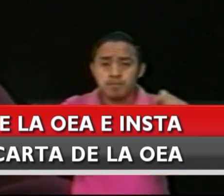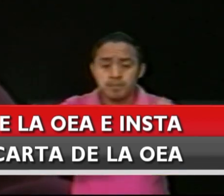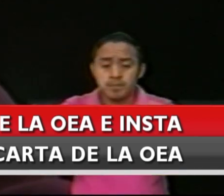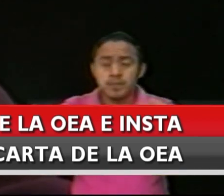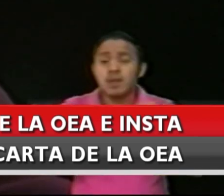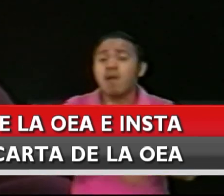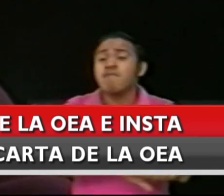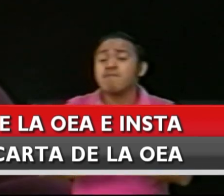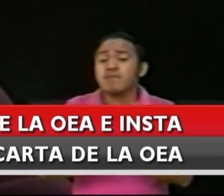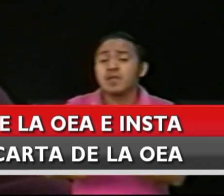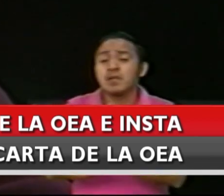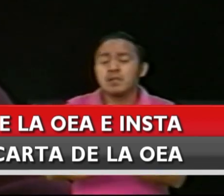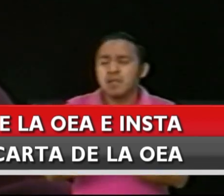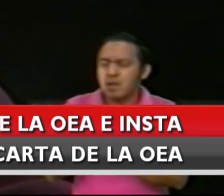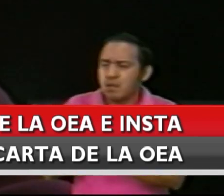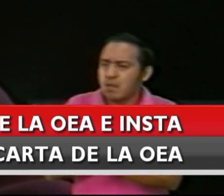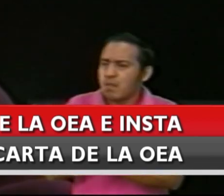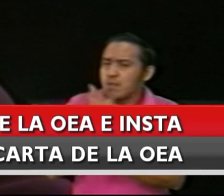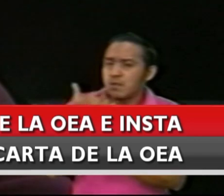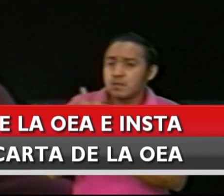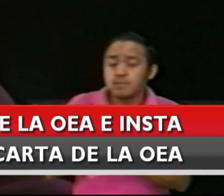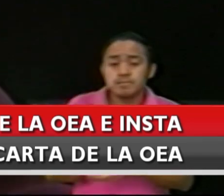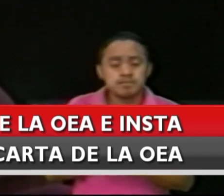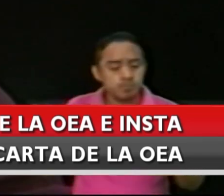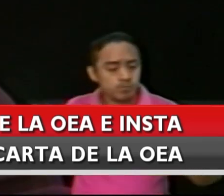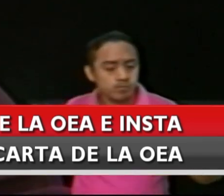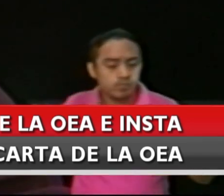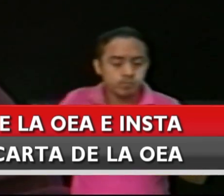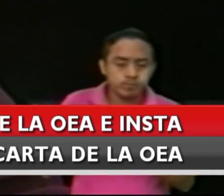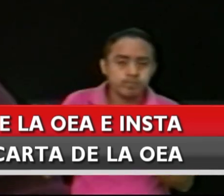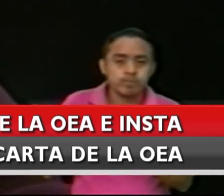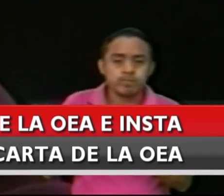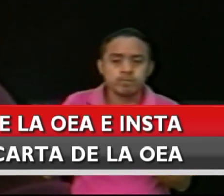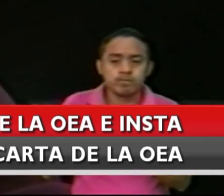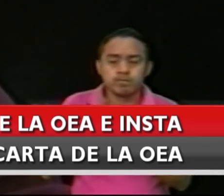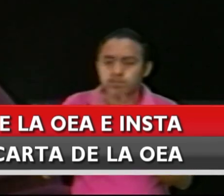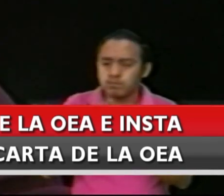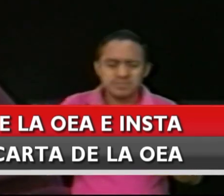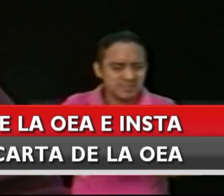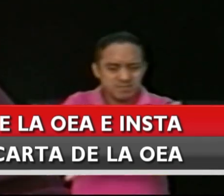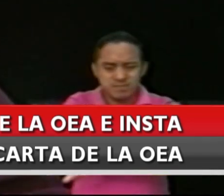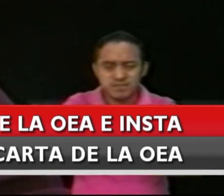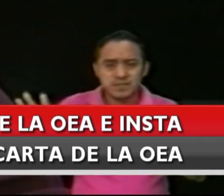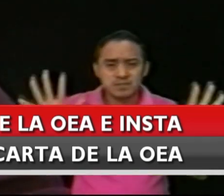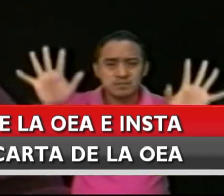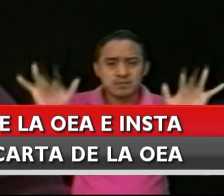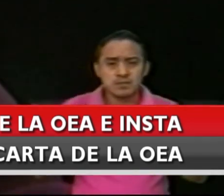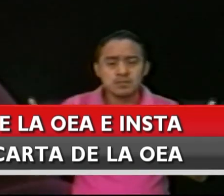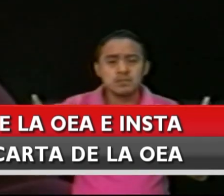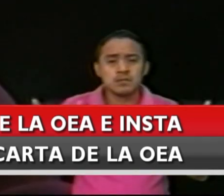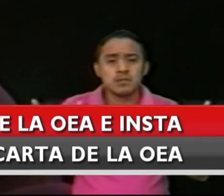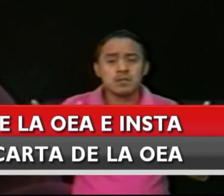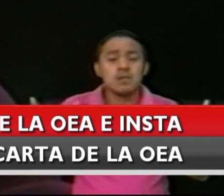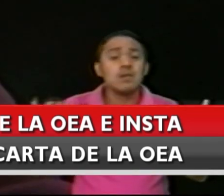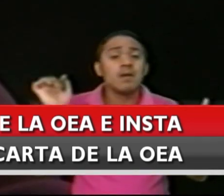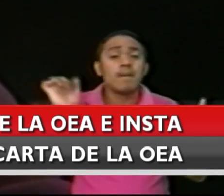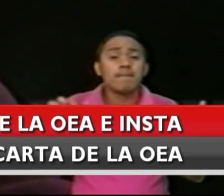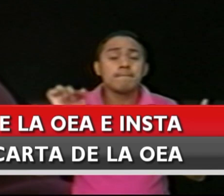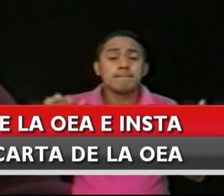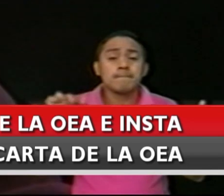para poner, como dije anteriormente, el freno, el basta ya a